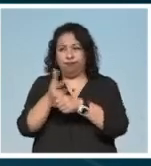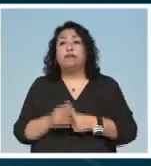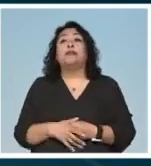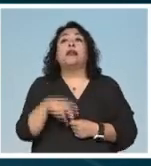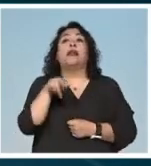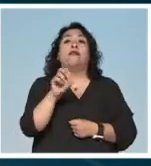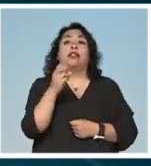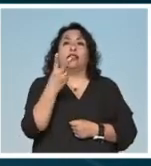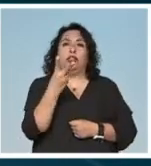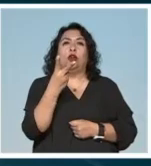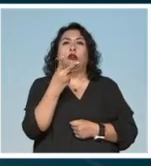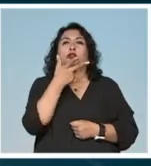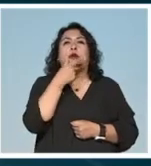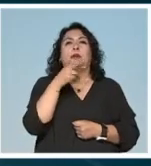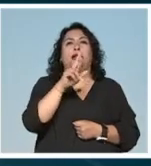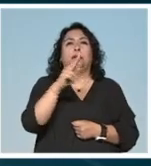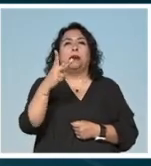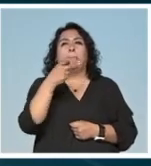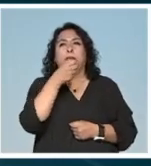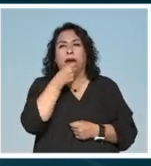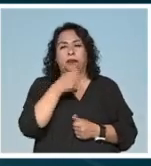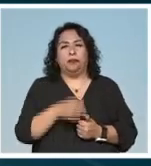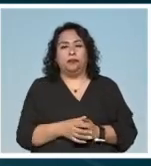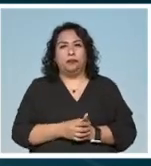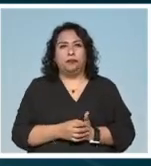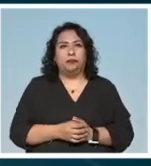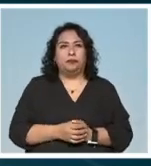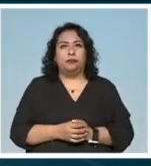Para Noticias 22, Rodrigo Peredo.